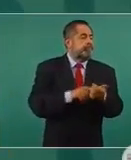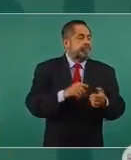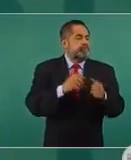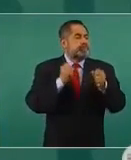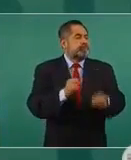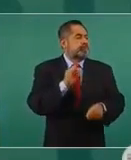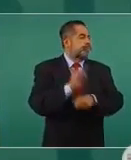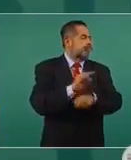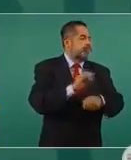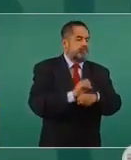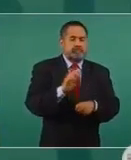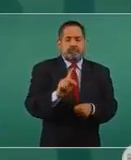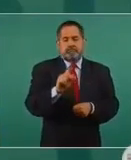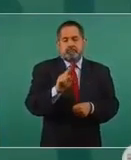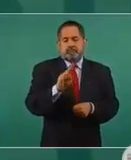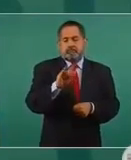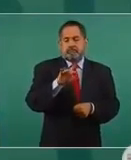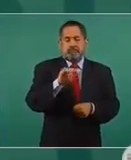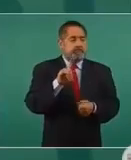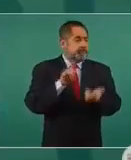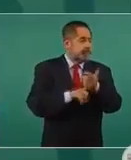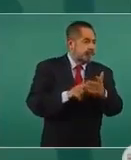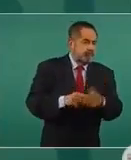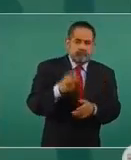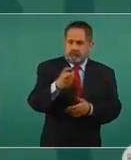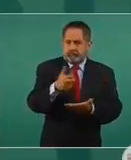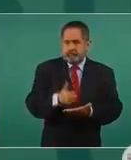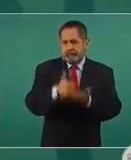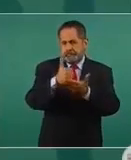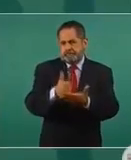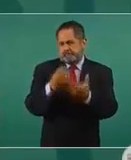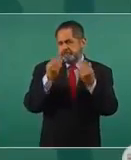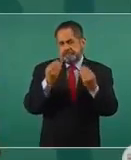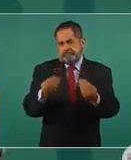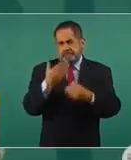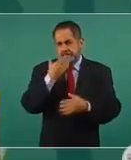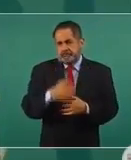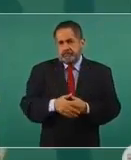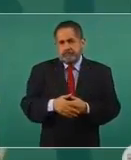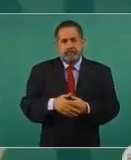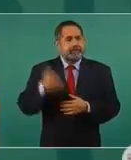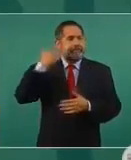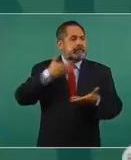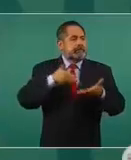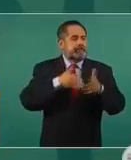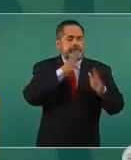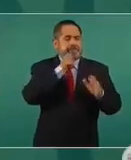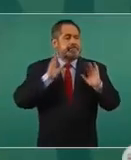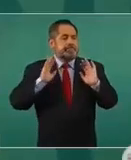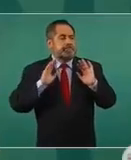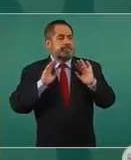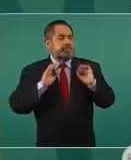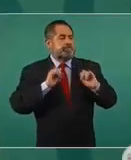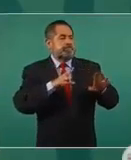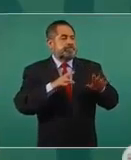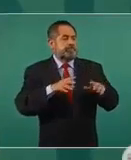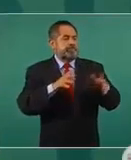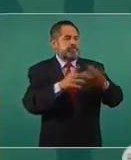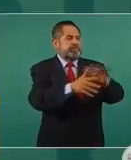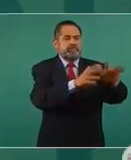seguridad pública, que eso ha ayudado grandemente porque no hay ese obstáculo tan grande que